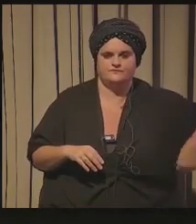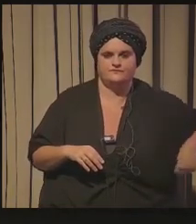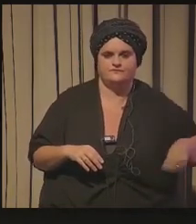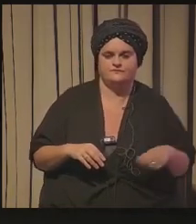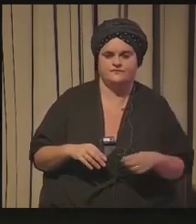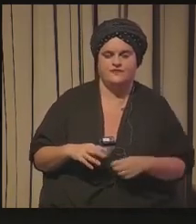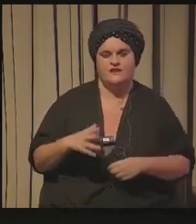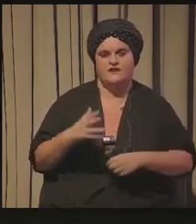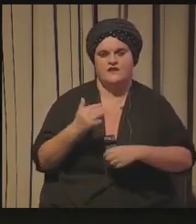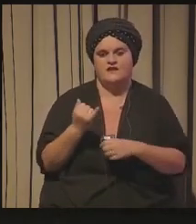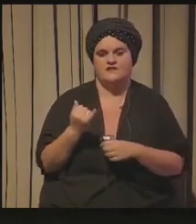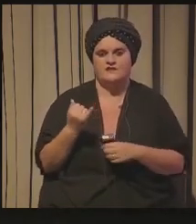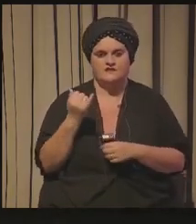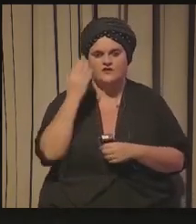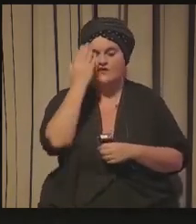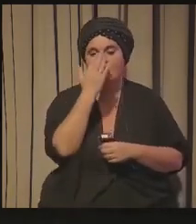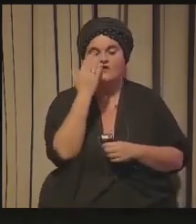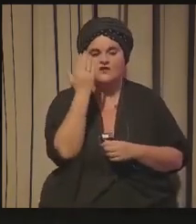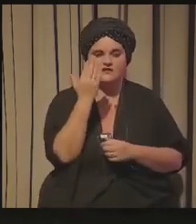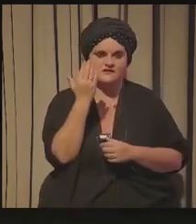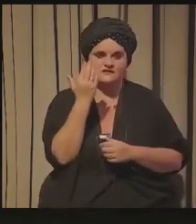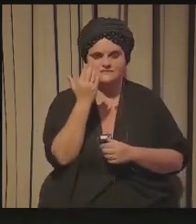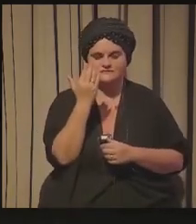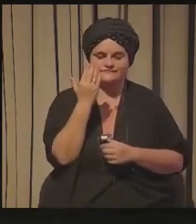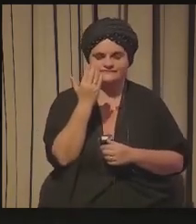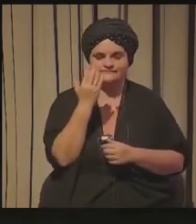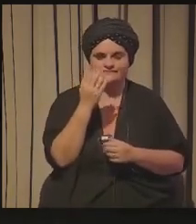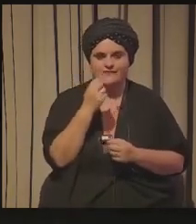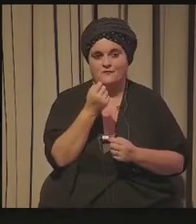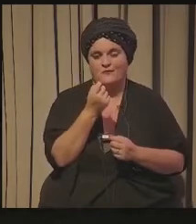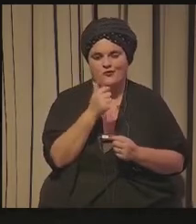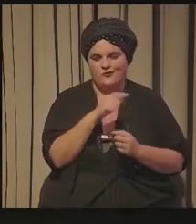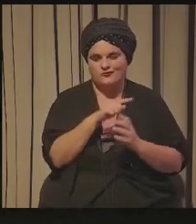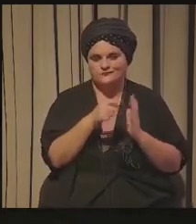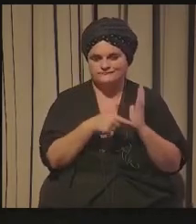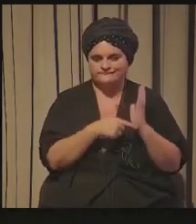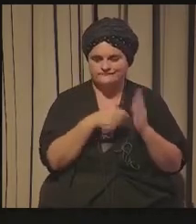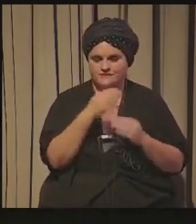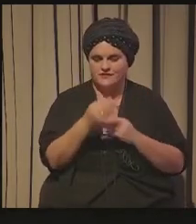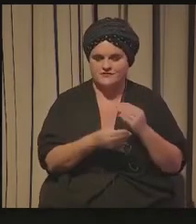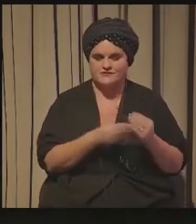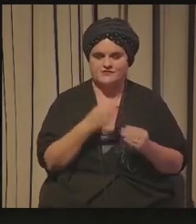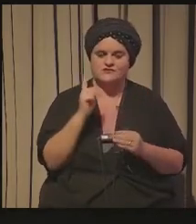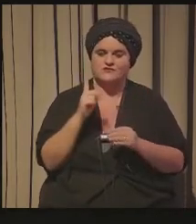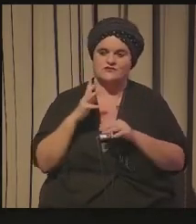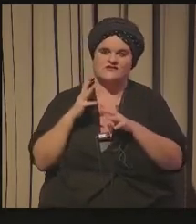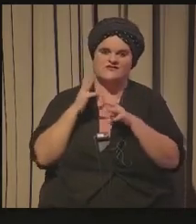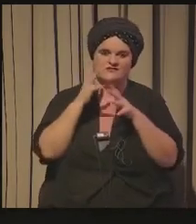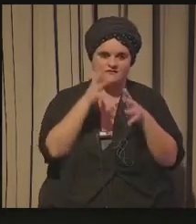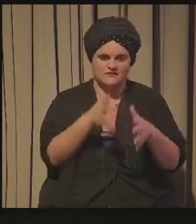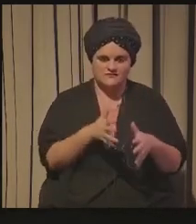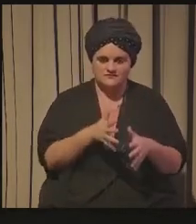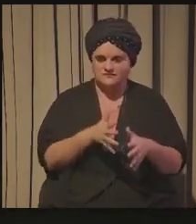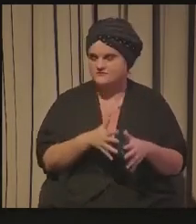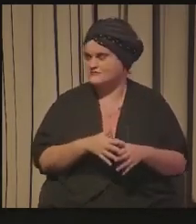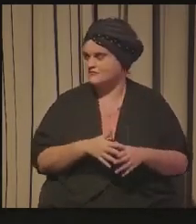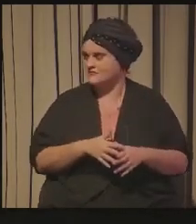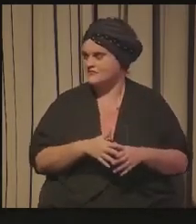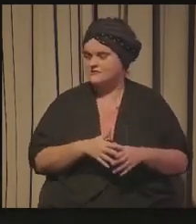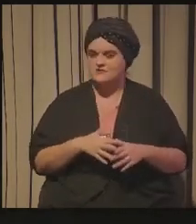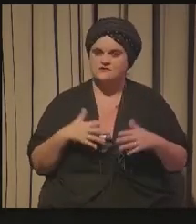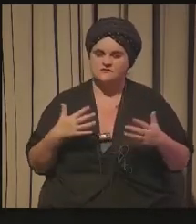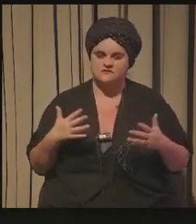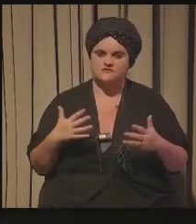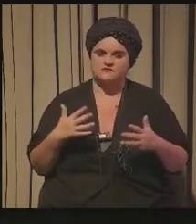hay menos colegios que dedos en una mano que lo están haciendo. Y solamente lo llevo haciendo 10 años. Así que